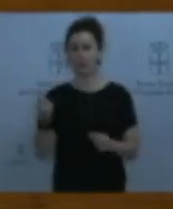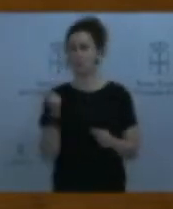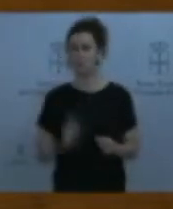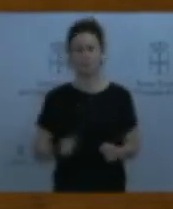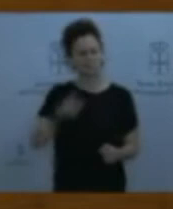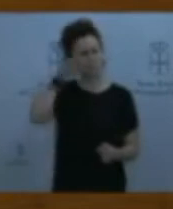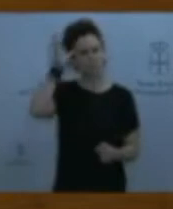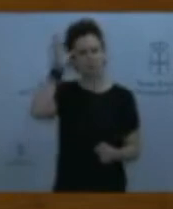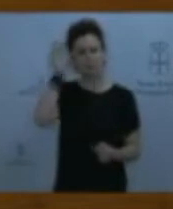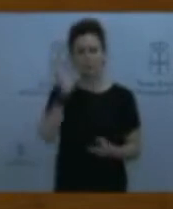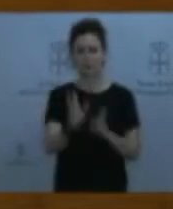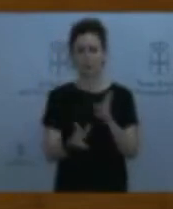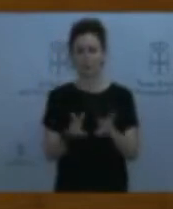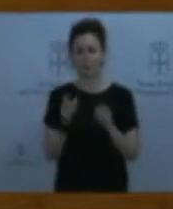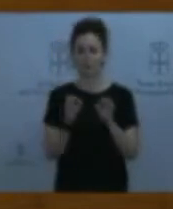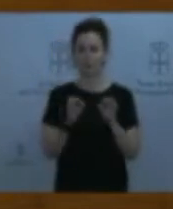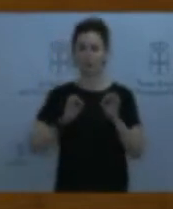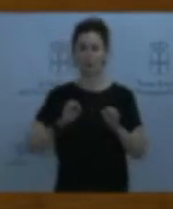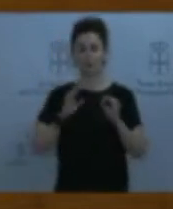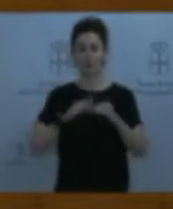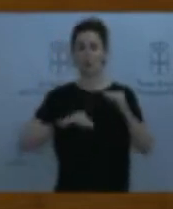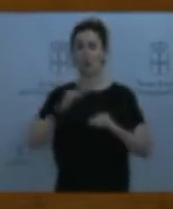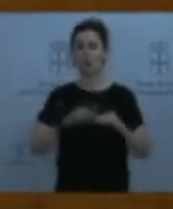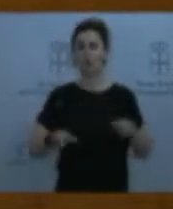Administración, expolio de la obra social y cultural, ¿no?